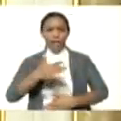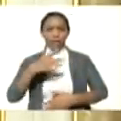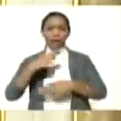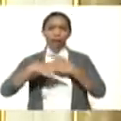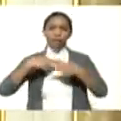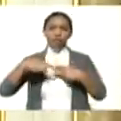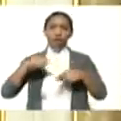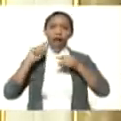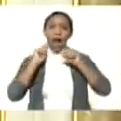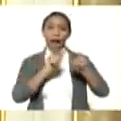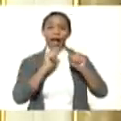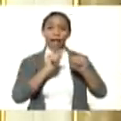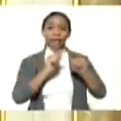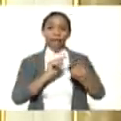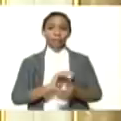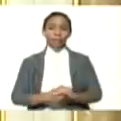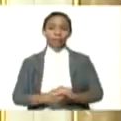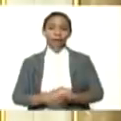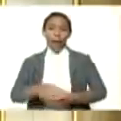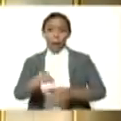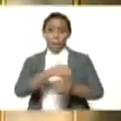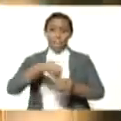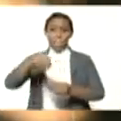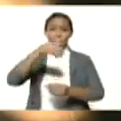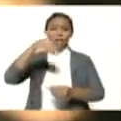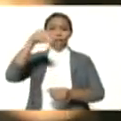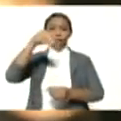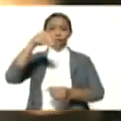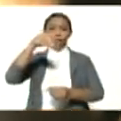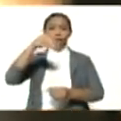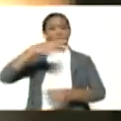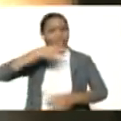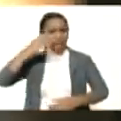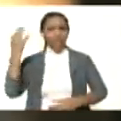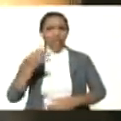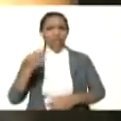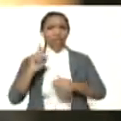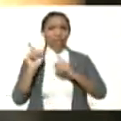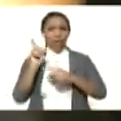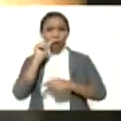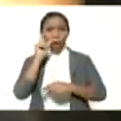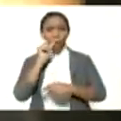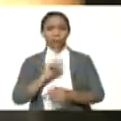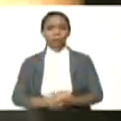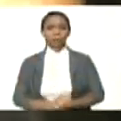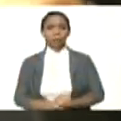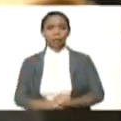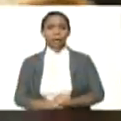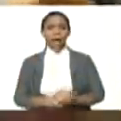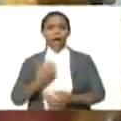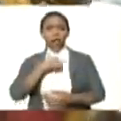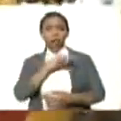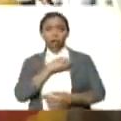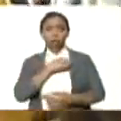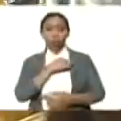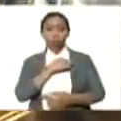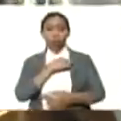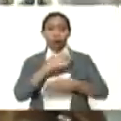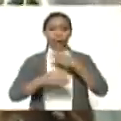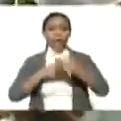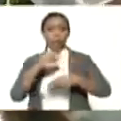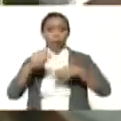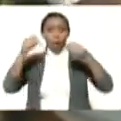Ese es el espíritu verdadero de este hombre al que le rendimos homenaje póstumo